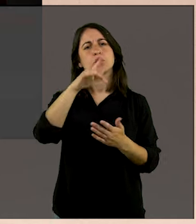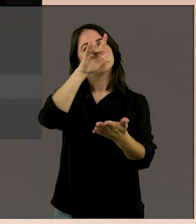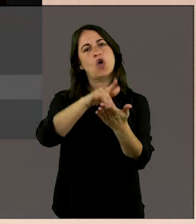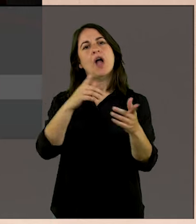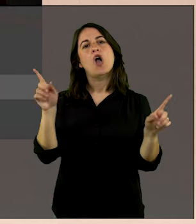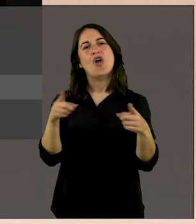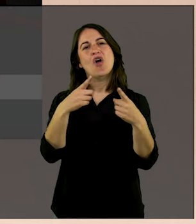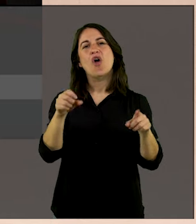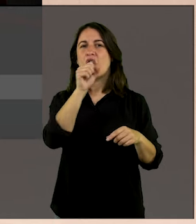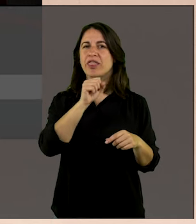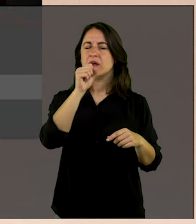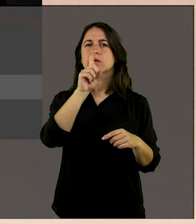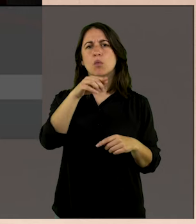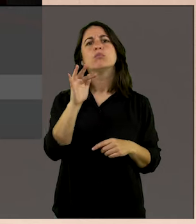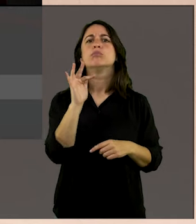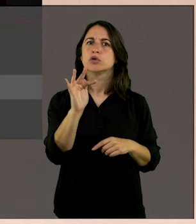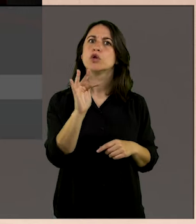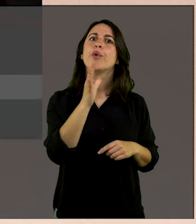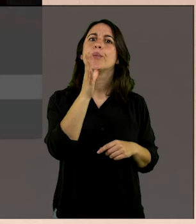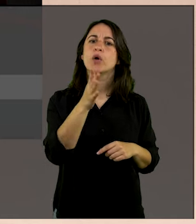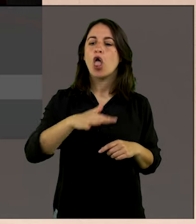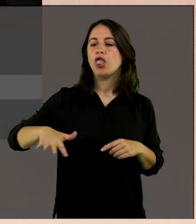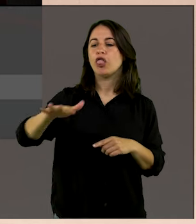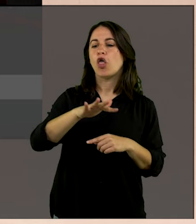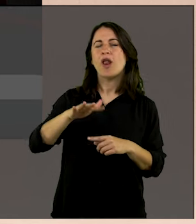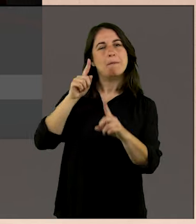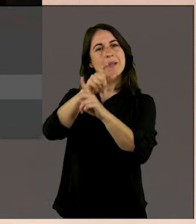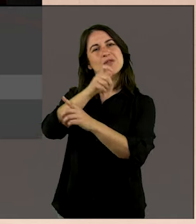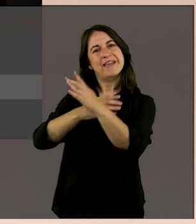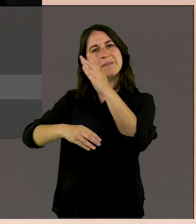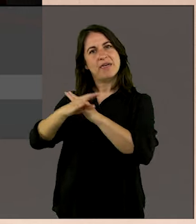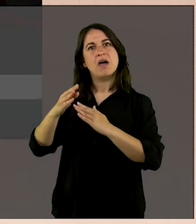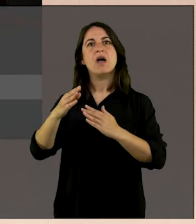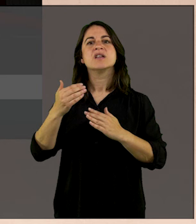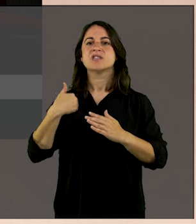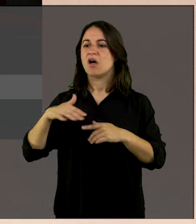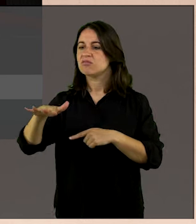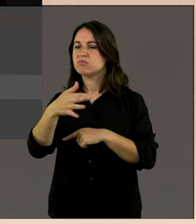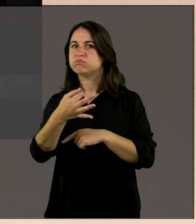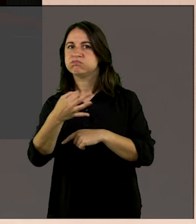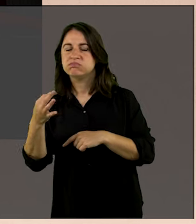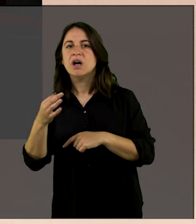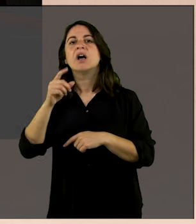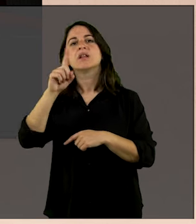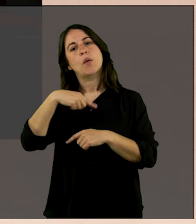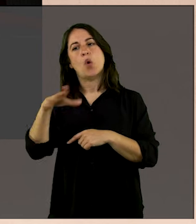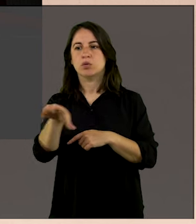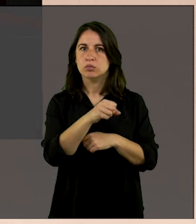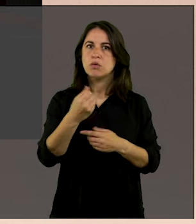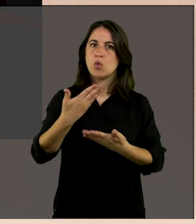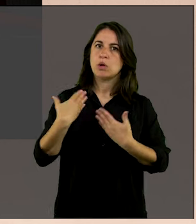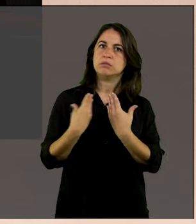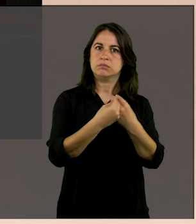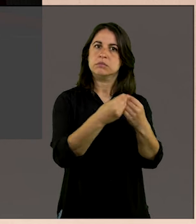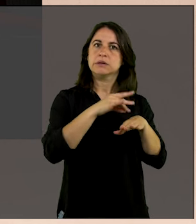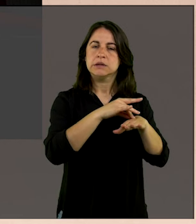Miranda. También he ido a conciertos y también ha sido muy positivo porque nos han puesto en una zona para personas con discapacidad ya ubicados y luego también